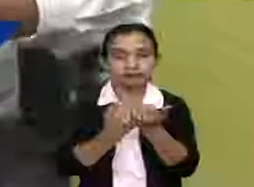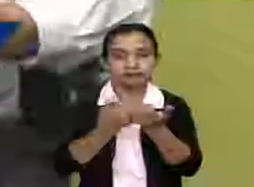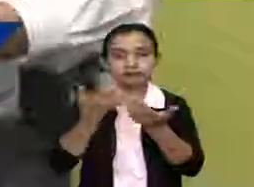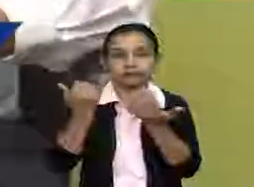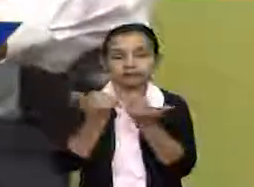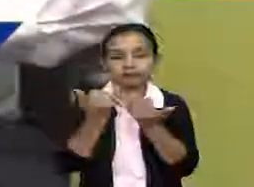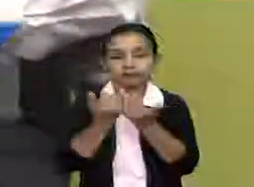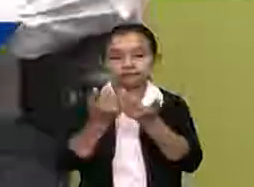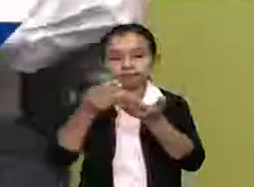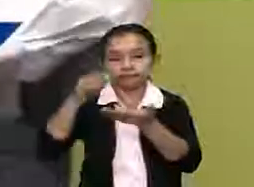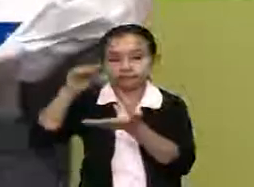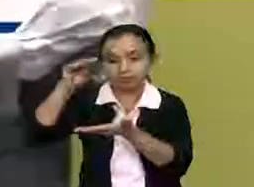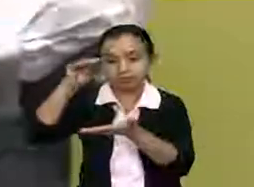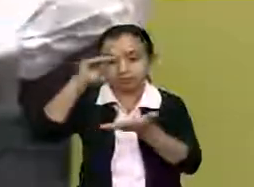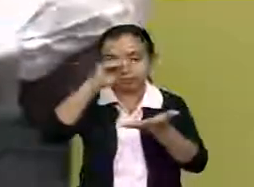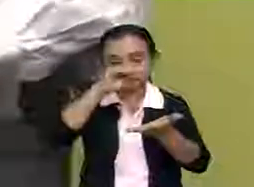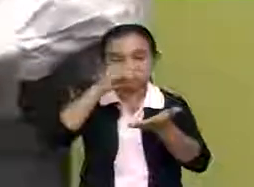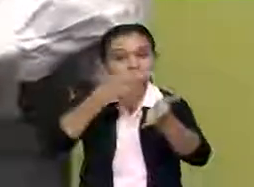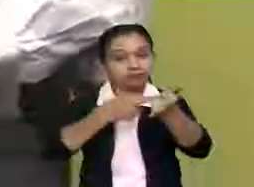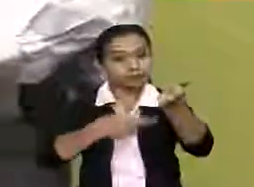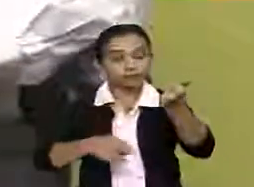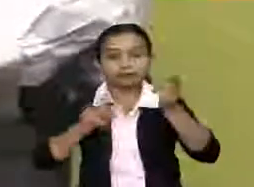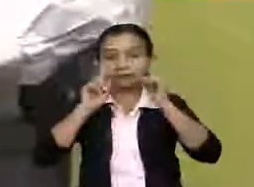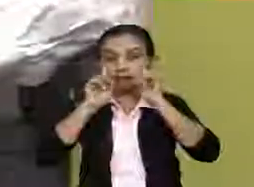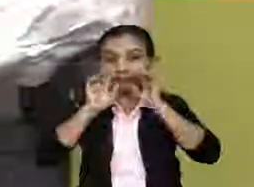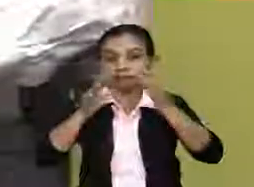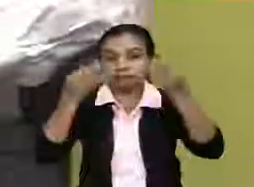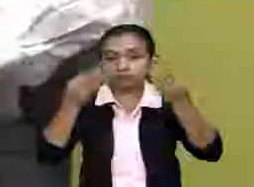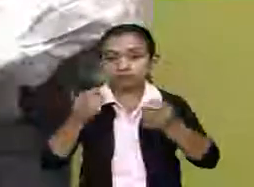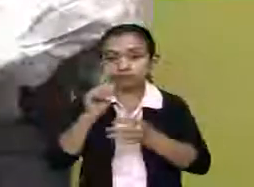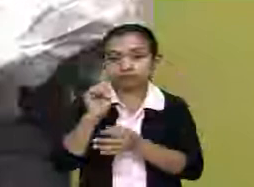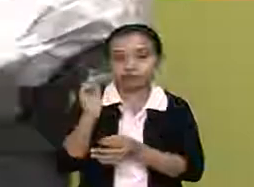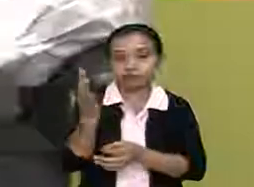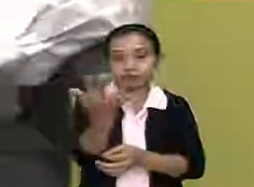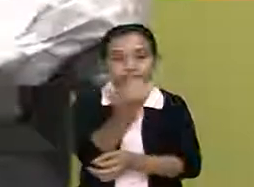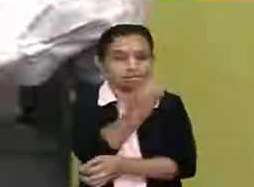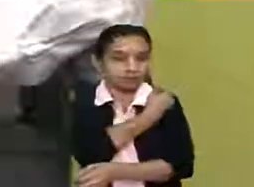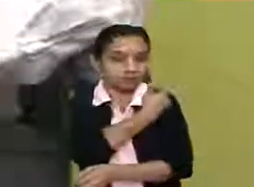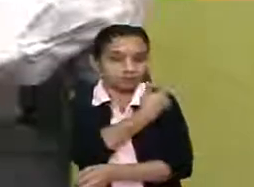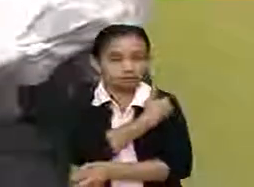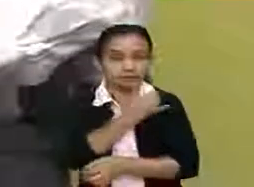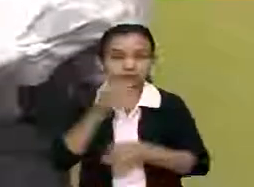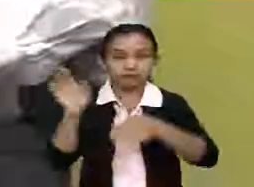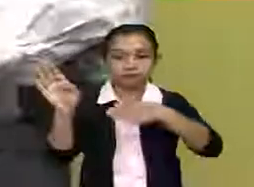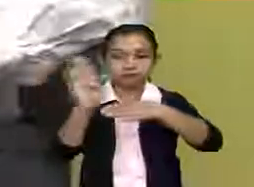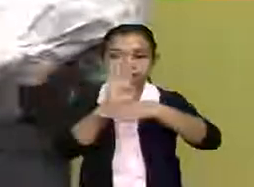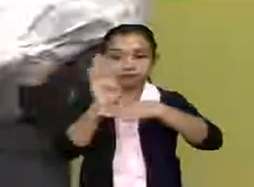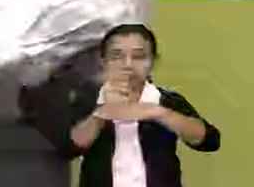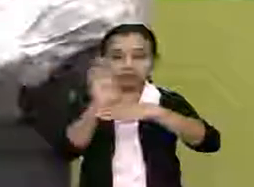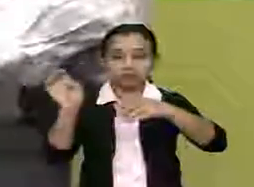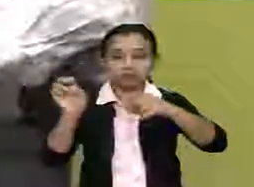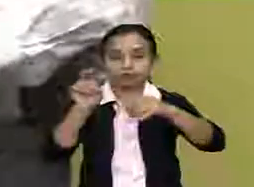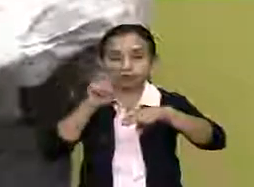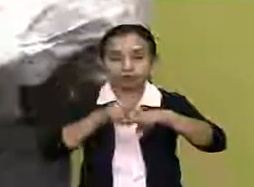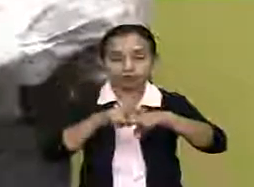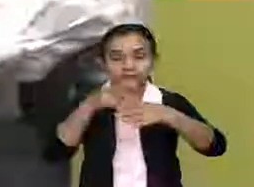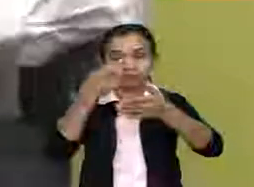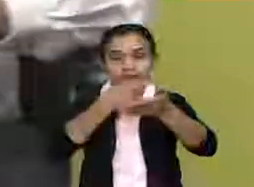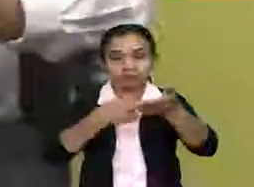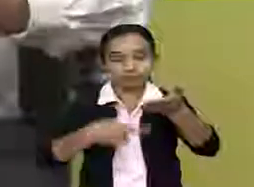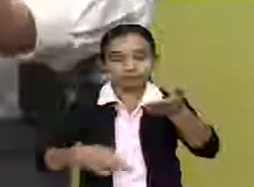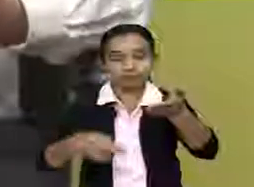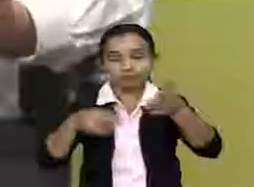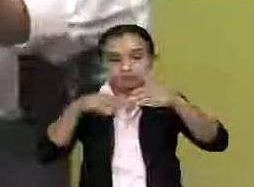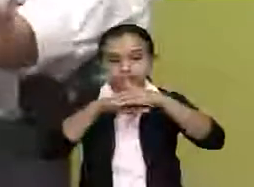suficiente sangre y sangre segura en todas las unidades hospitalarias el banco nacional de sangre que ya tiene de